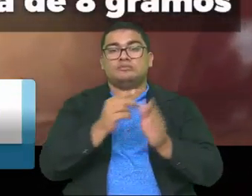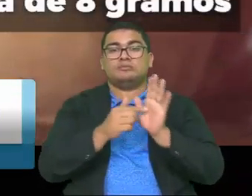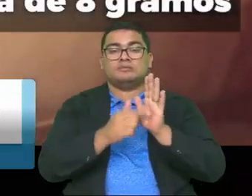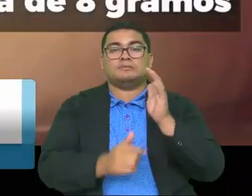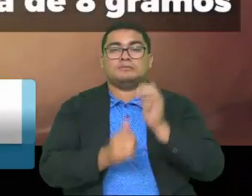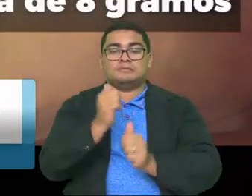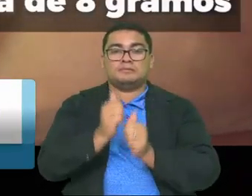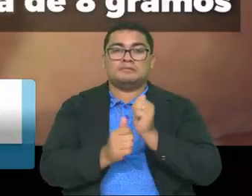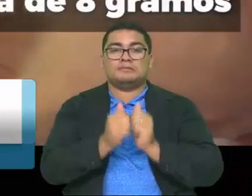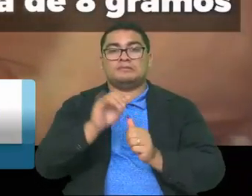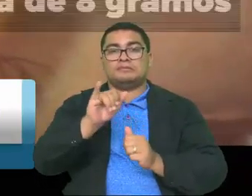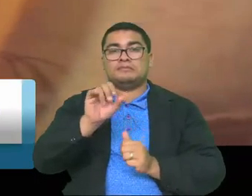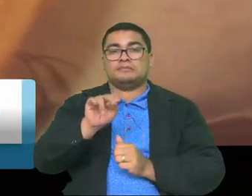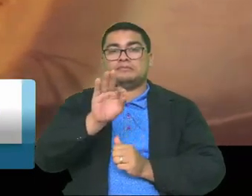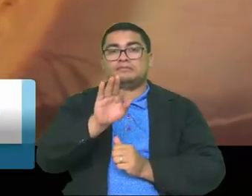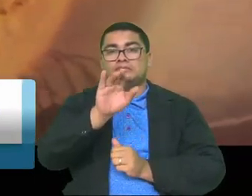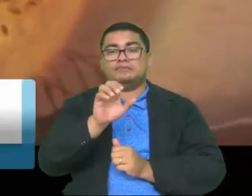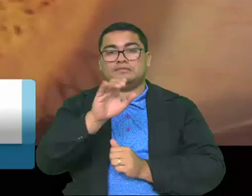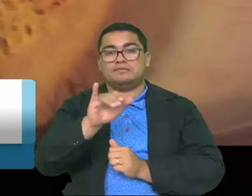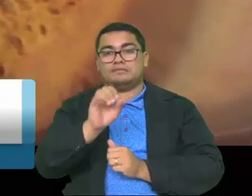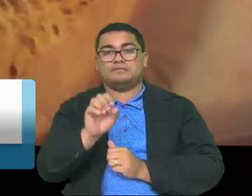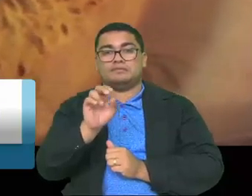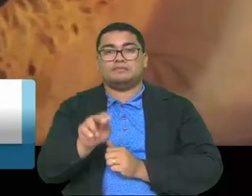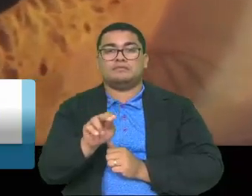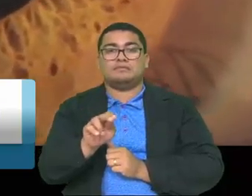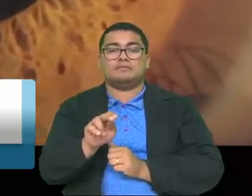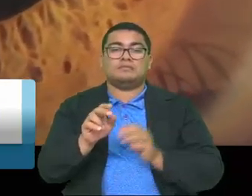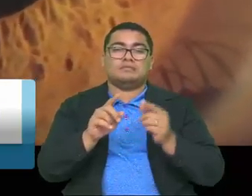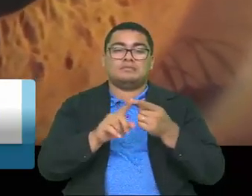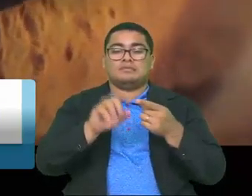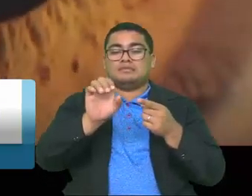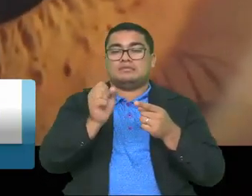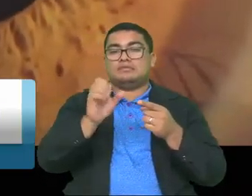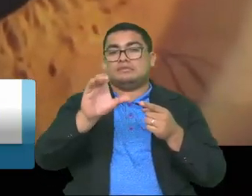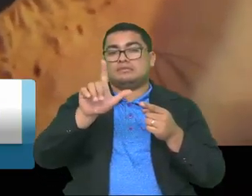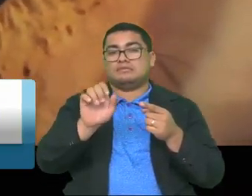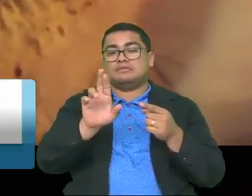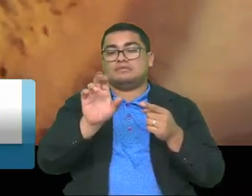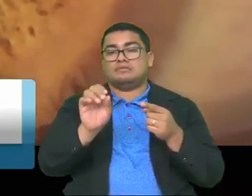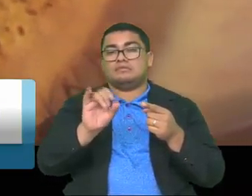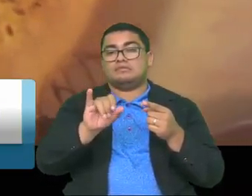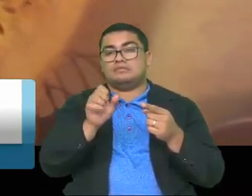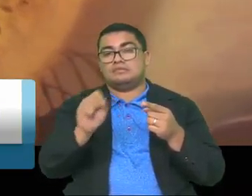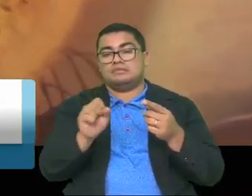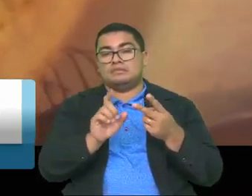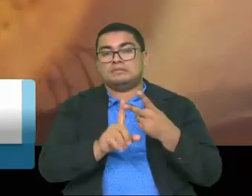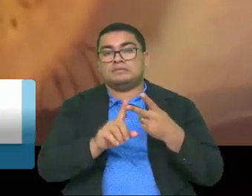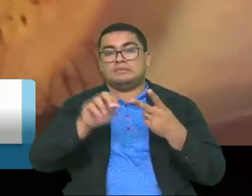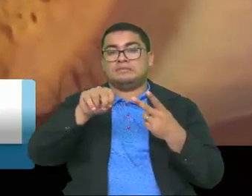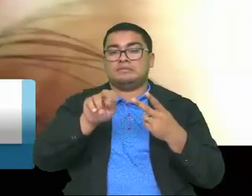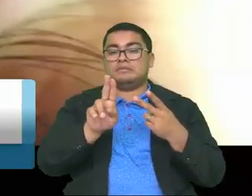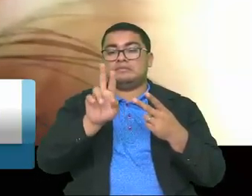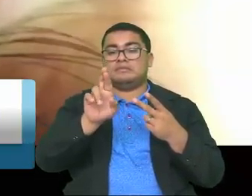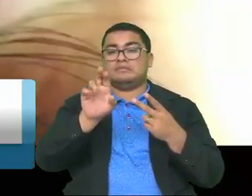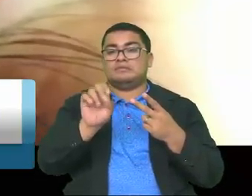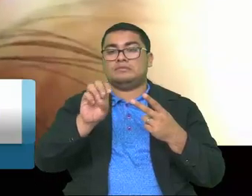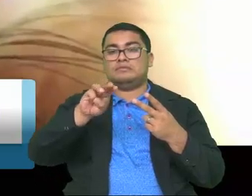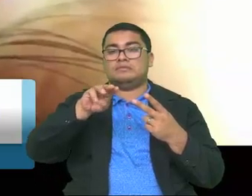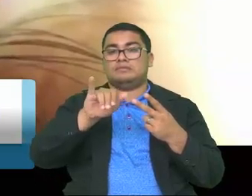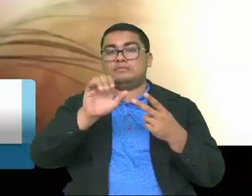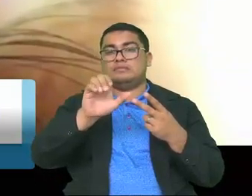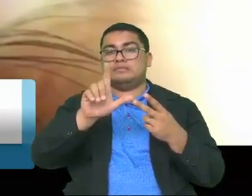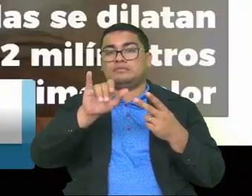de lo que es la capa de fibra nerviosa en lo que es el nervio óptico como tal. Las pruebas, los exámenes de laboratorio, pues en algunas veces nosotros vamos a tener